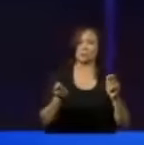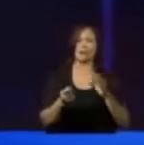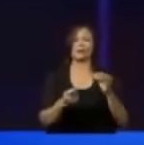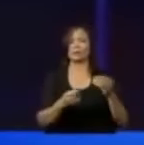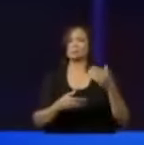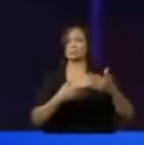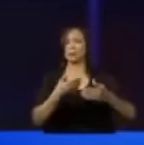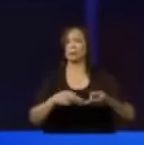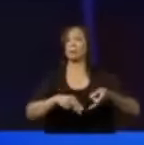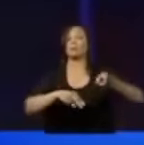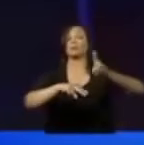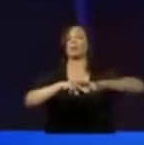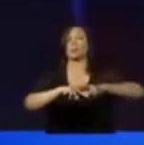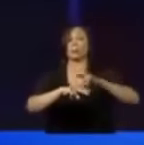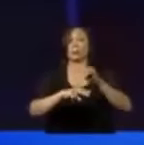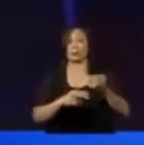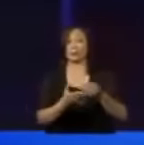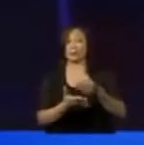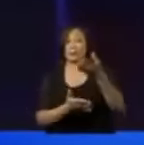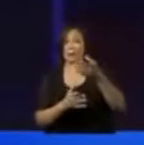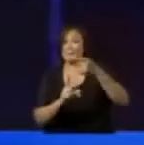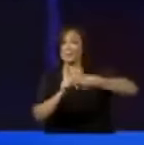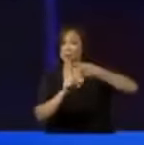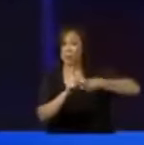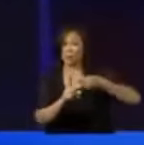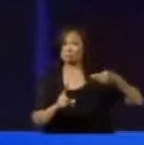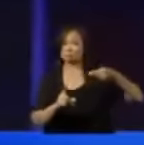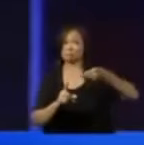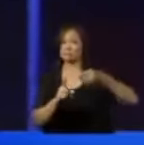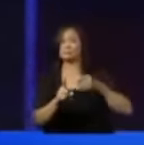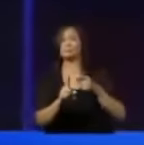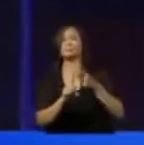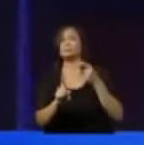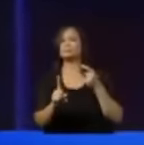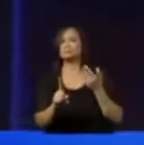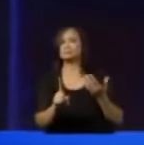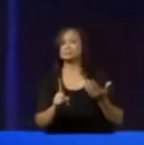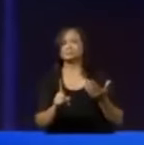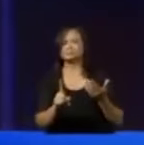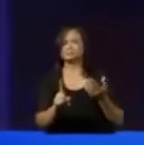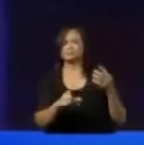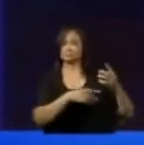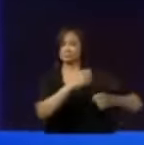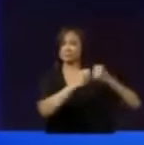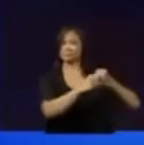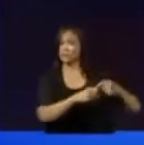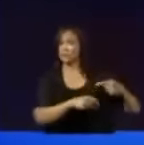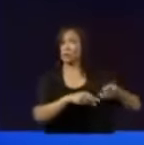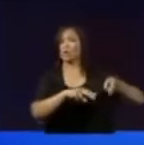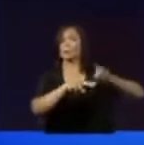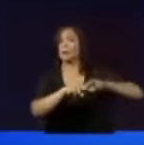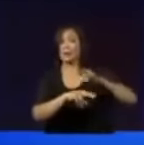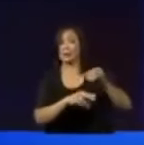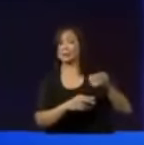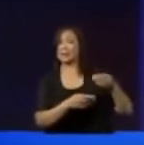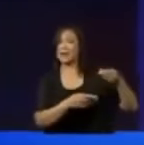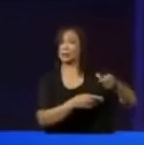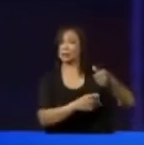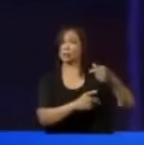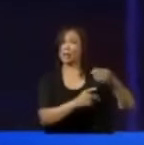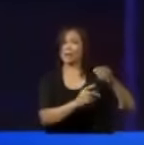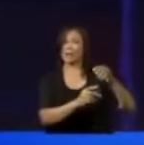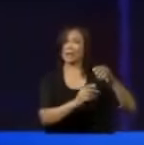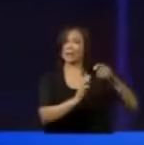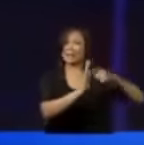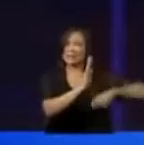que lo duplicamos la cantidad también. Porque desde décadas no se le subía tampoco esa ayuda